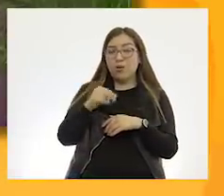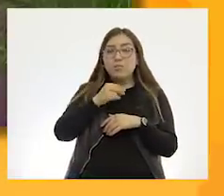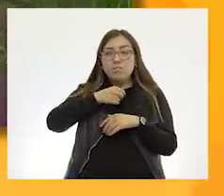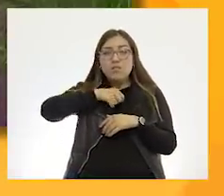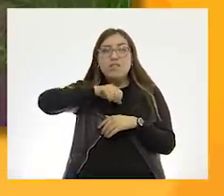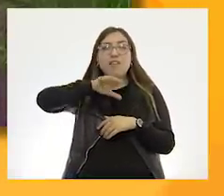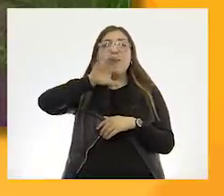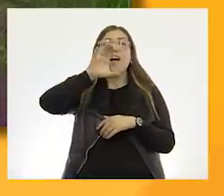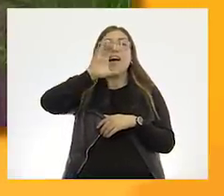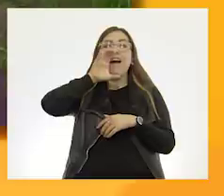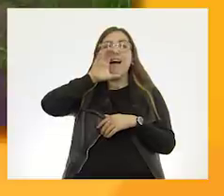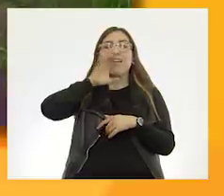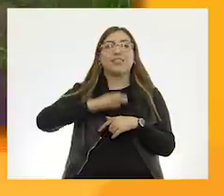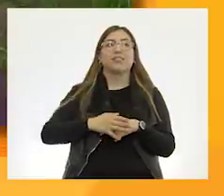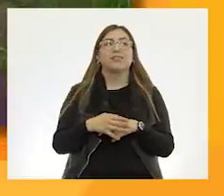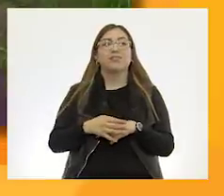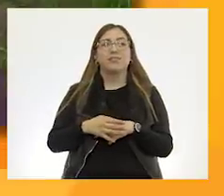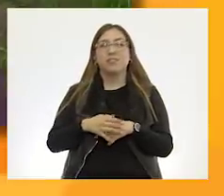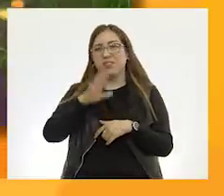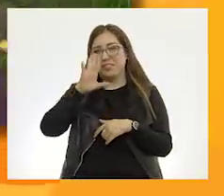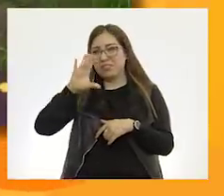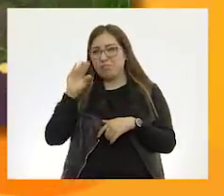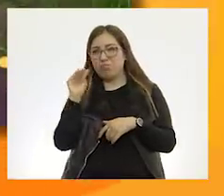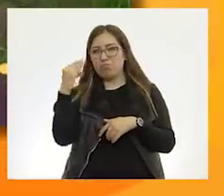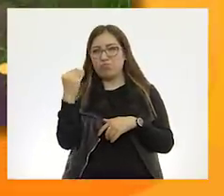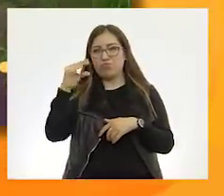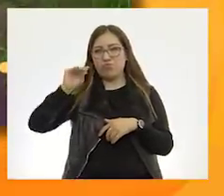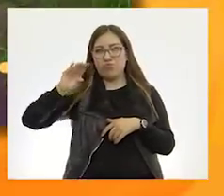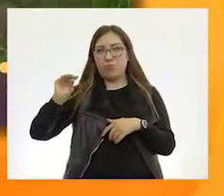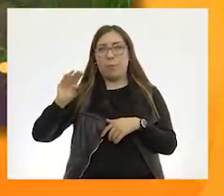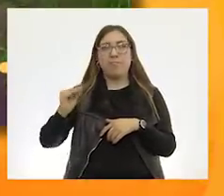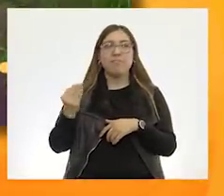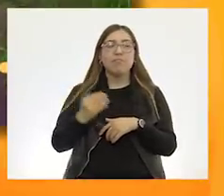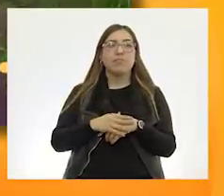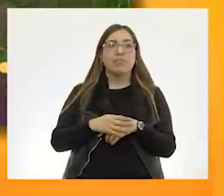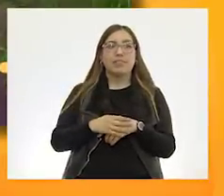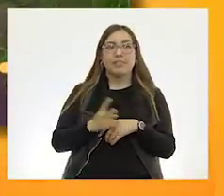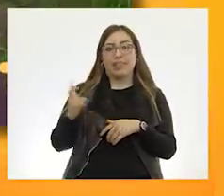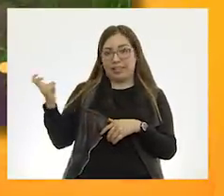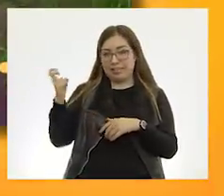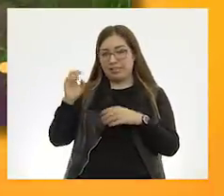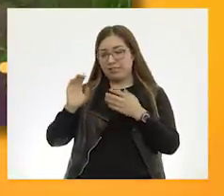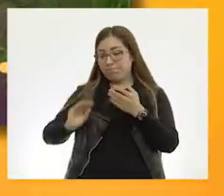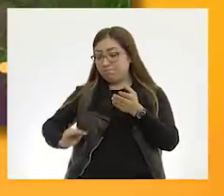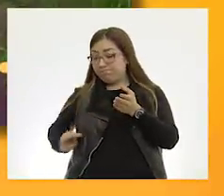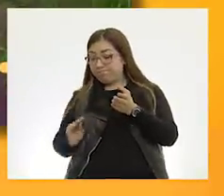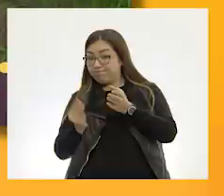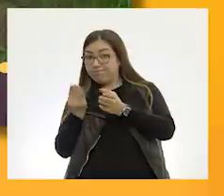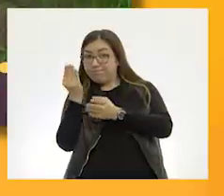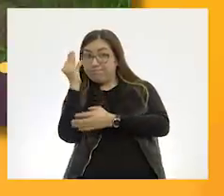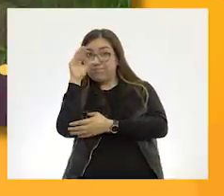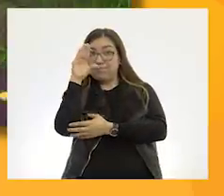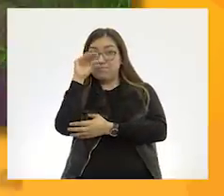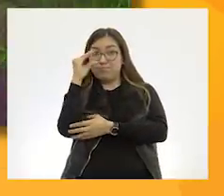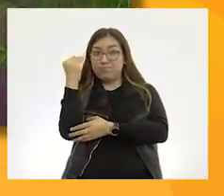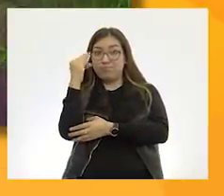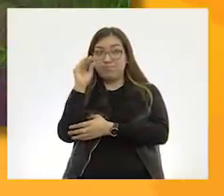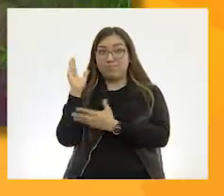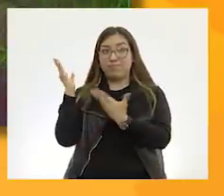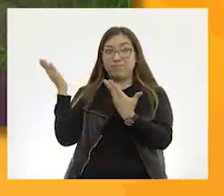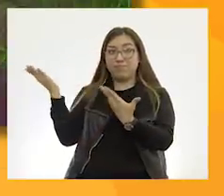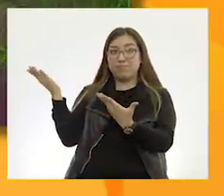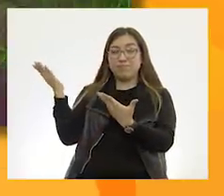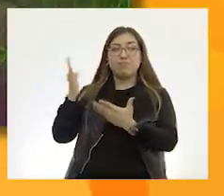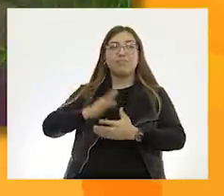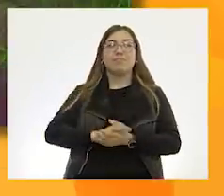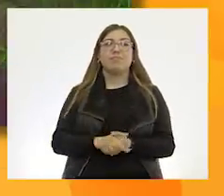también conocidos como mopeds, que son títeres que abren y cierran la boca, más o menos así.